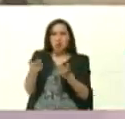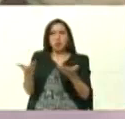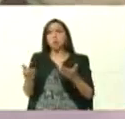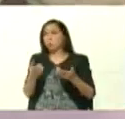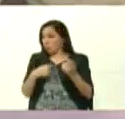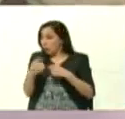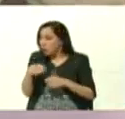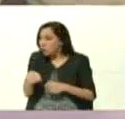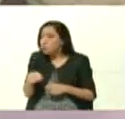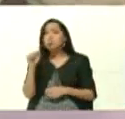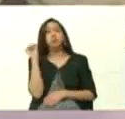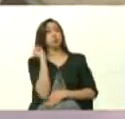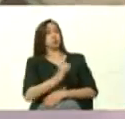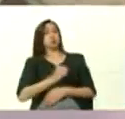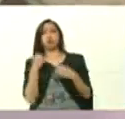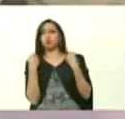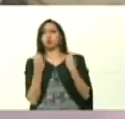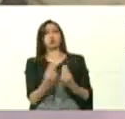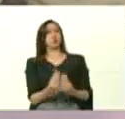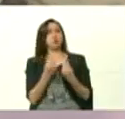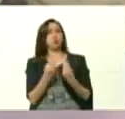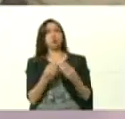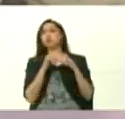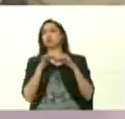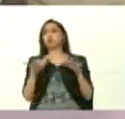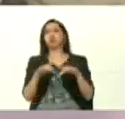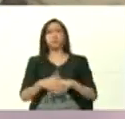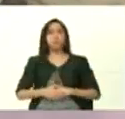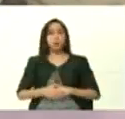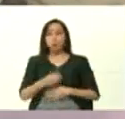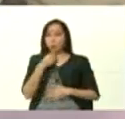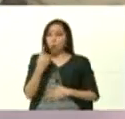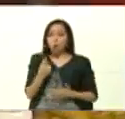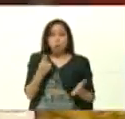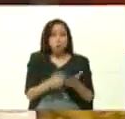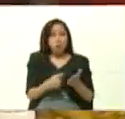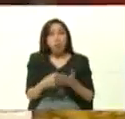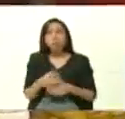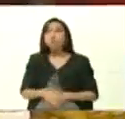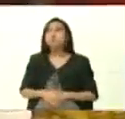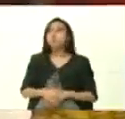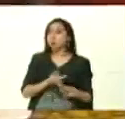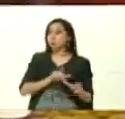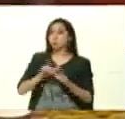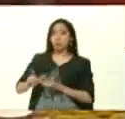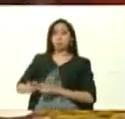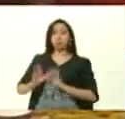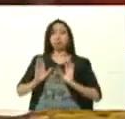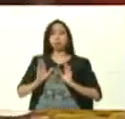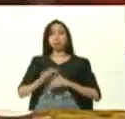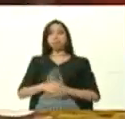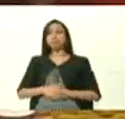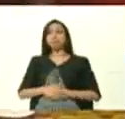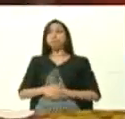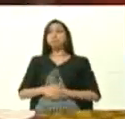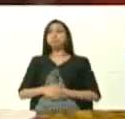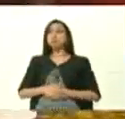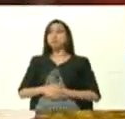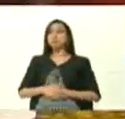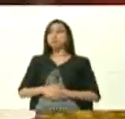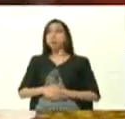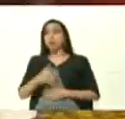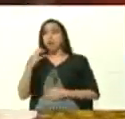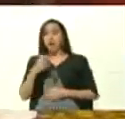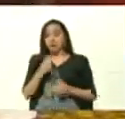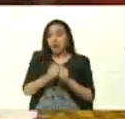vende? Bastante. Y tenemos, bastante, sí. Porque tenemos buenos precios. Claro, porque esto ya está hecho. Ya está listo, listo para ponerle el queso y freírlo. Listo